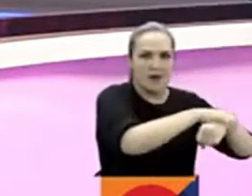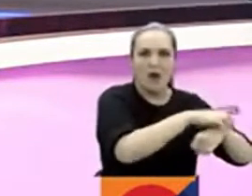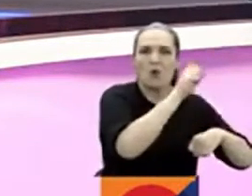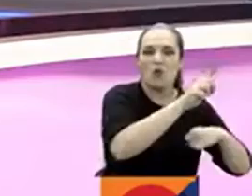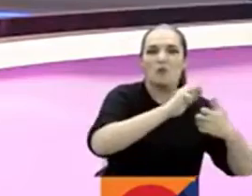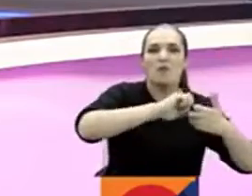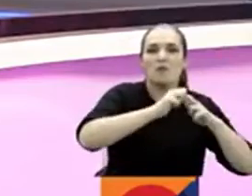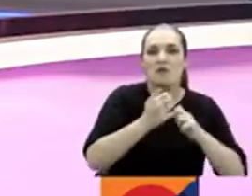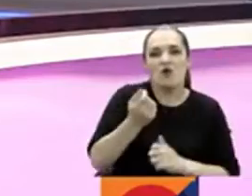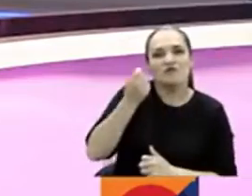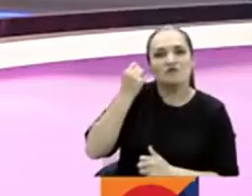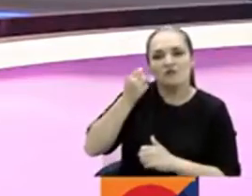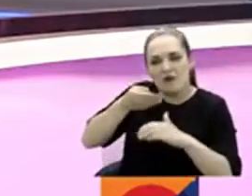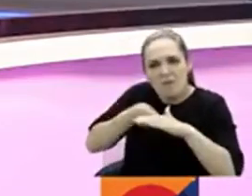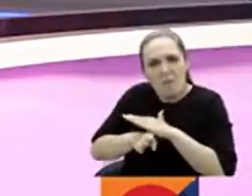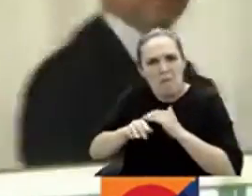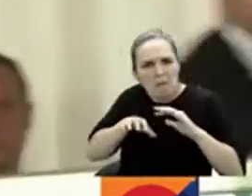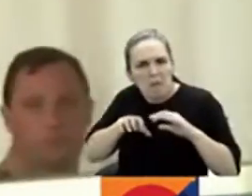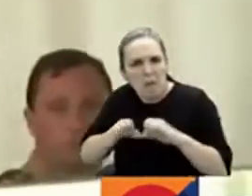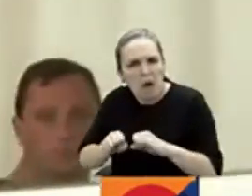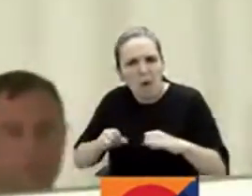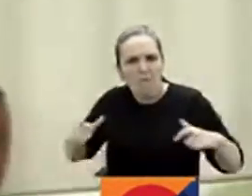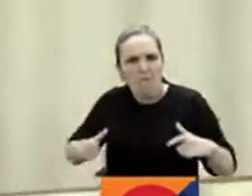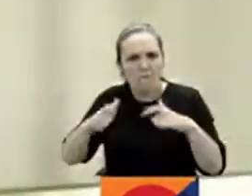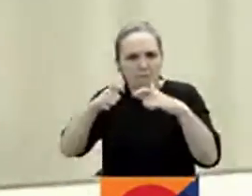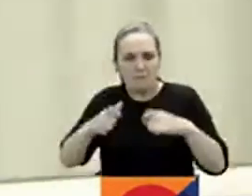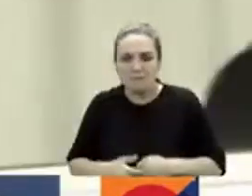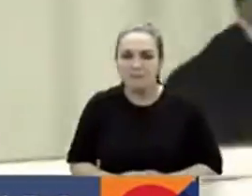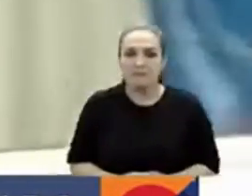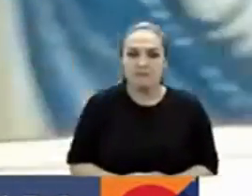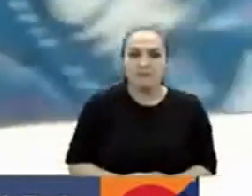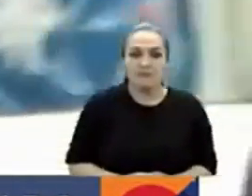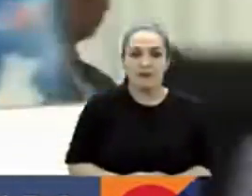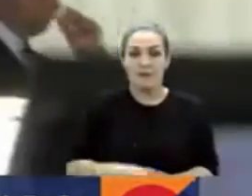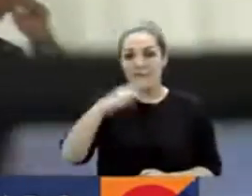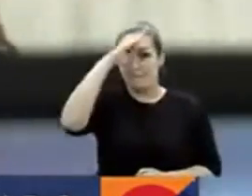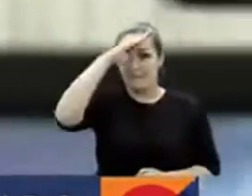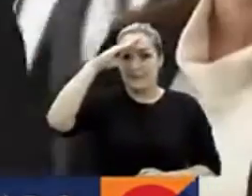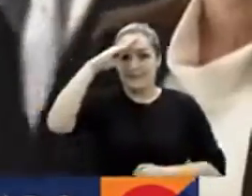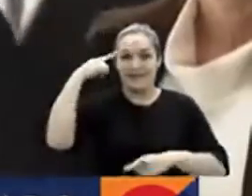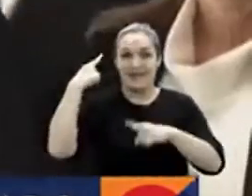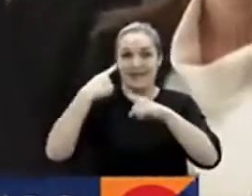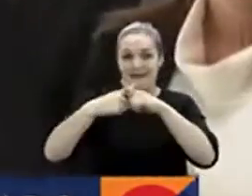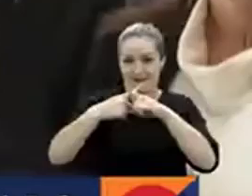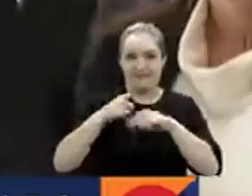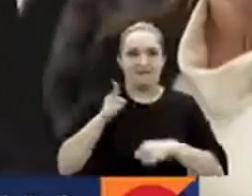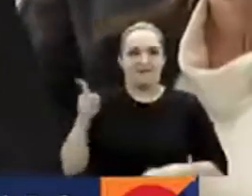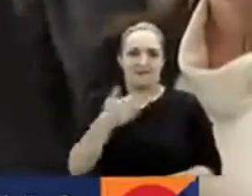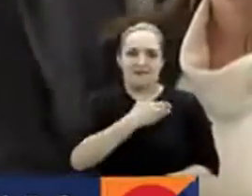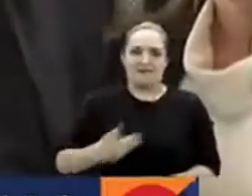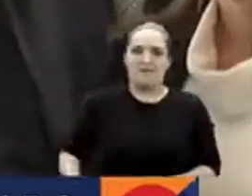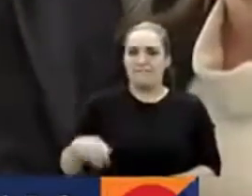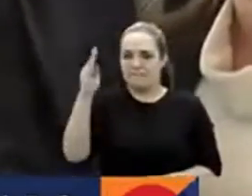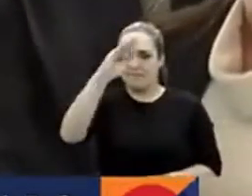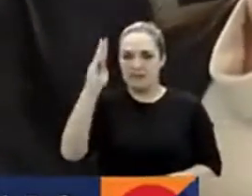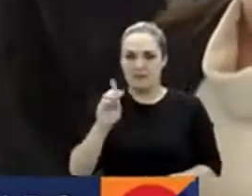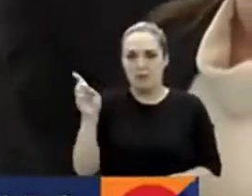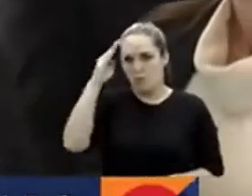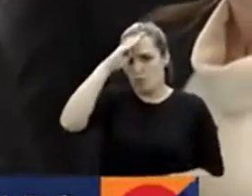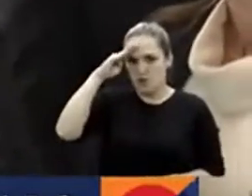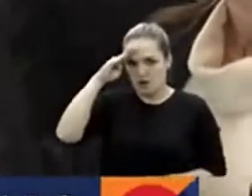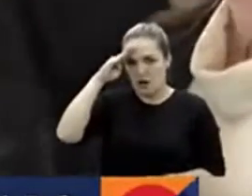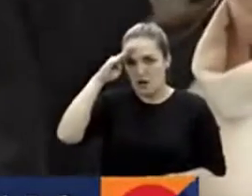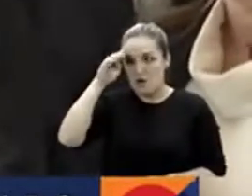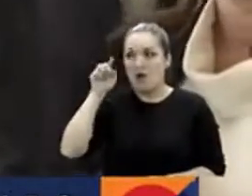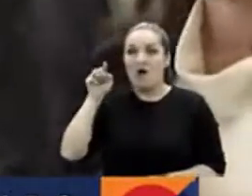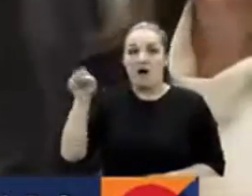nuestro panorama internacional. Aumenta la presión en el entorno del expresidente de Brasil, Jair Bolsonaro, luego de que fuera